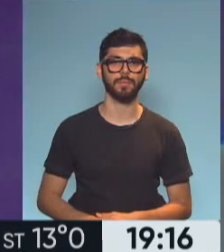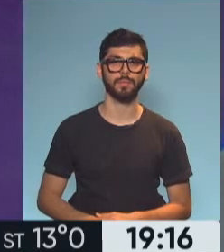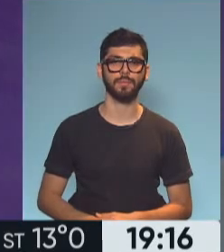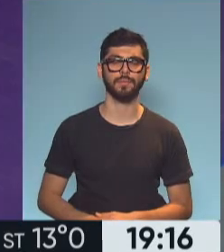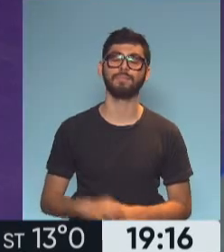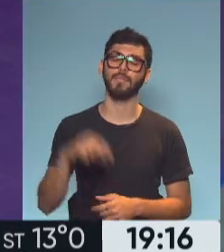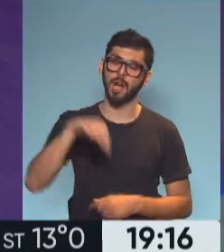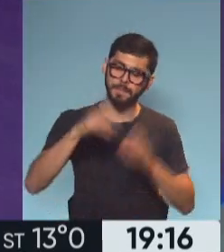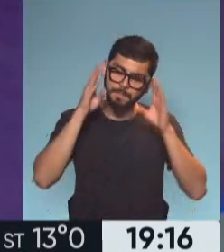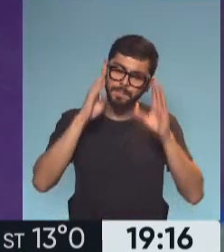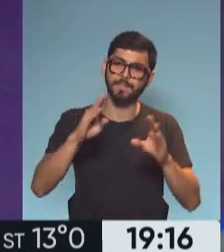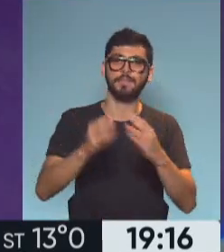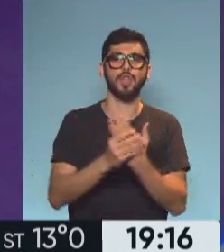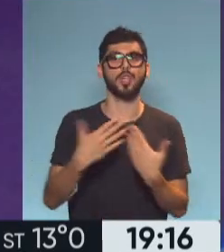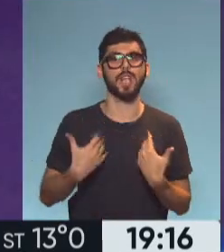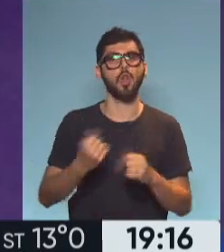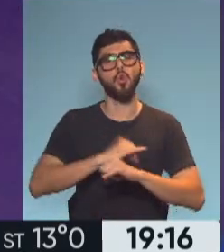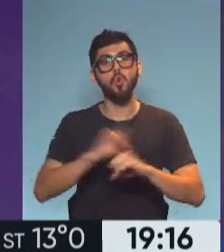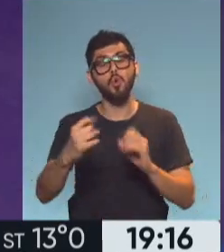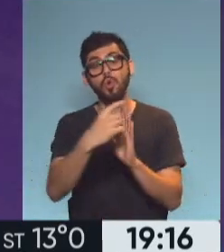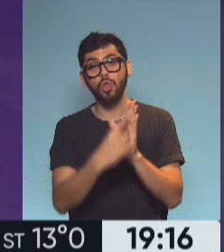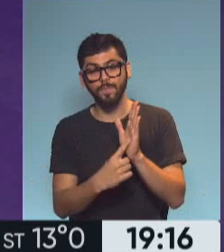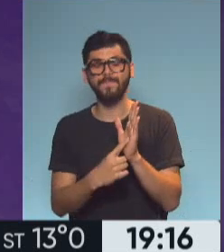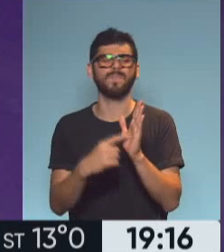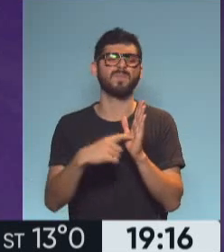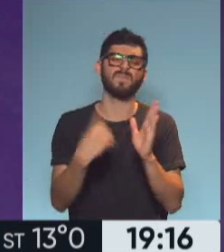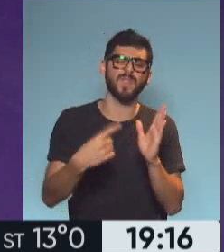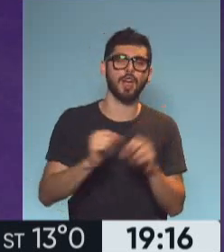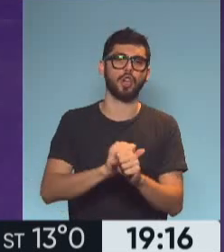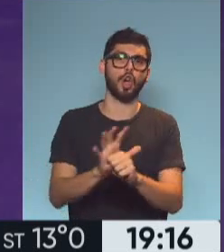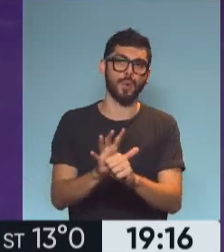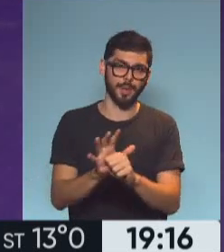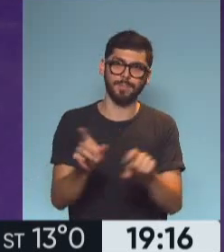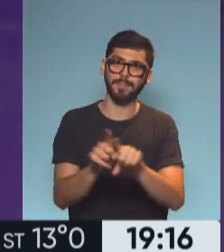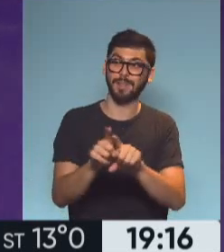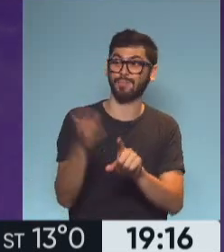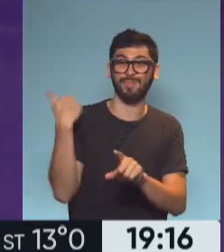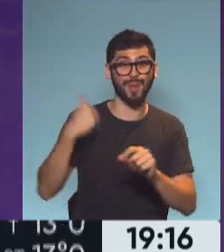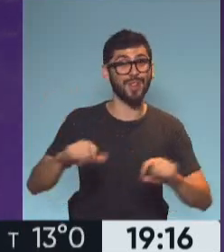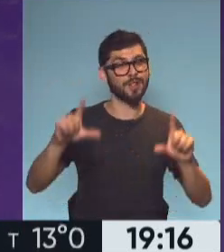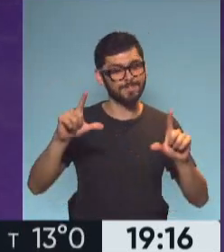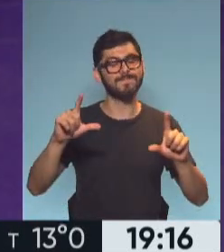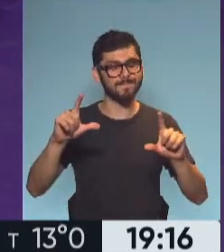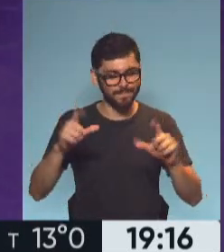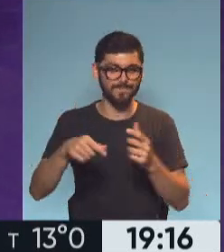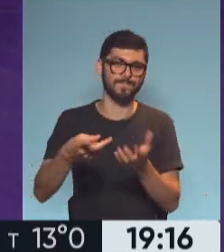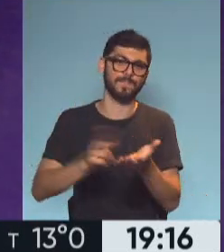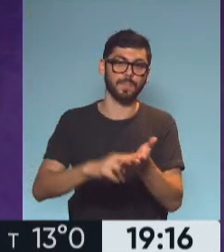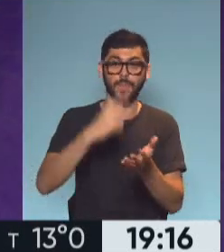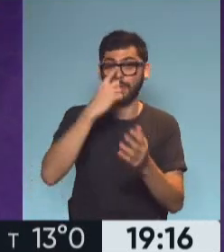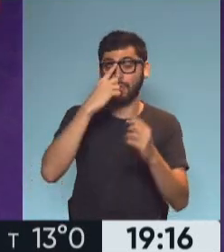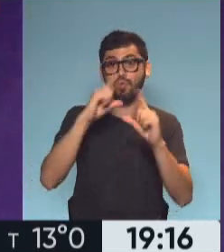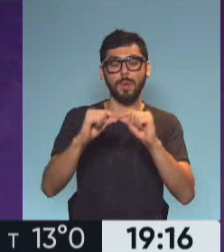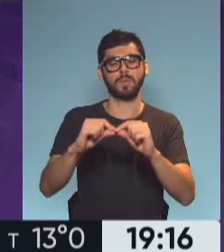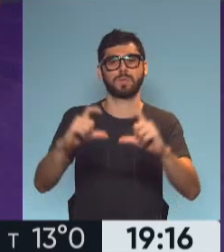nos metemos ahora con el parte del ministerio de salud de la nación con los datos comido como hicimos en la apertura remarcábamos este nuevo